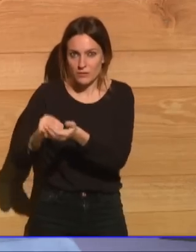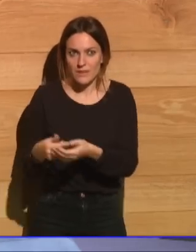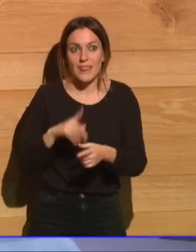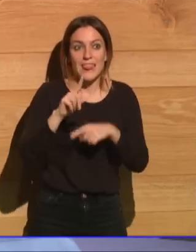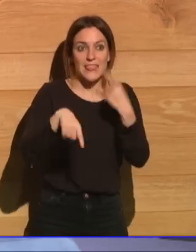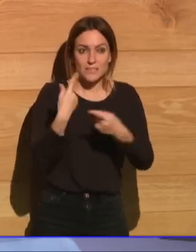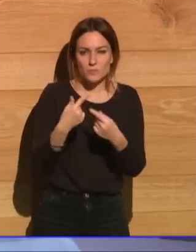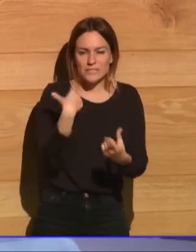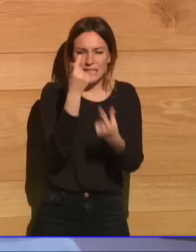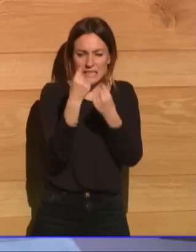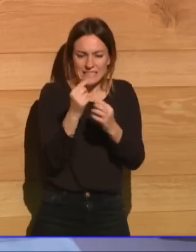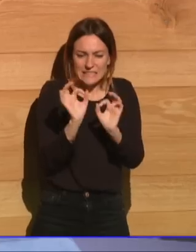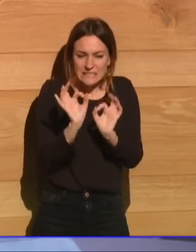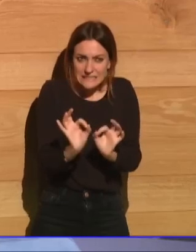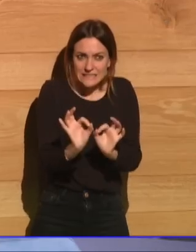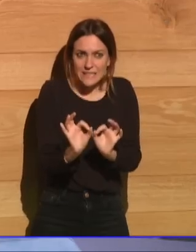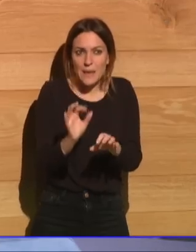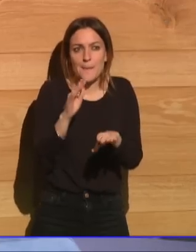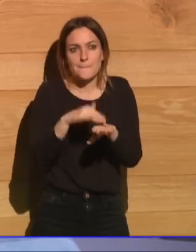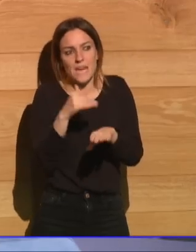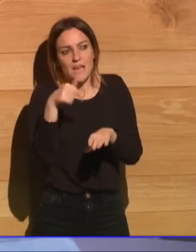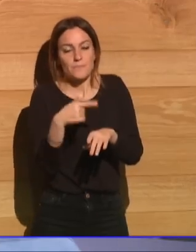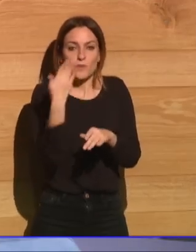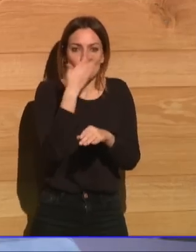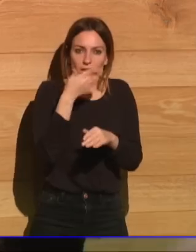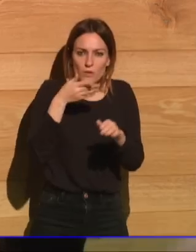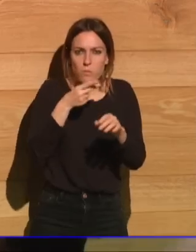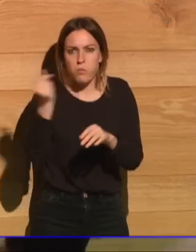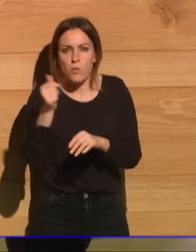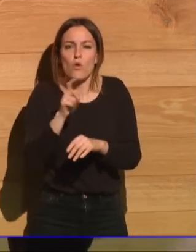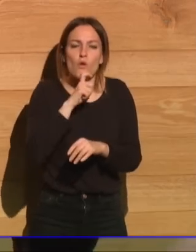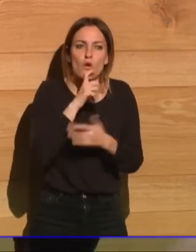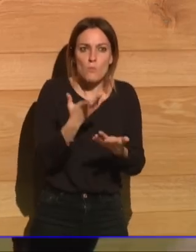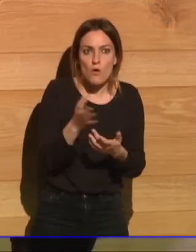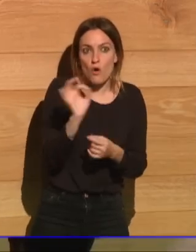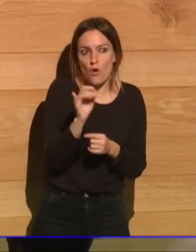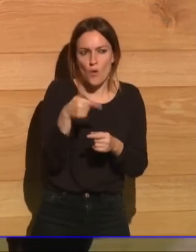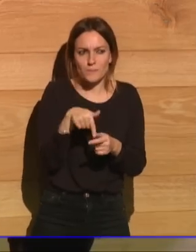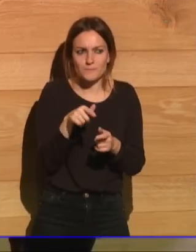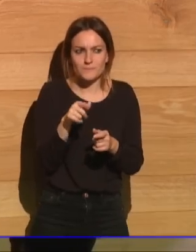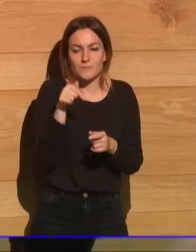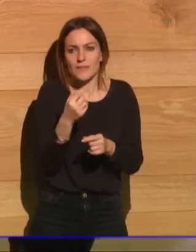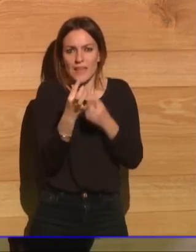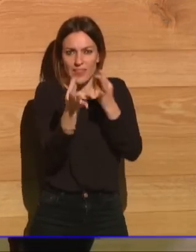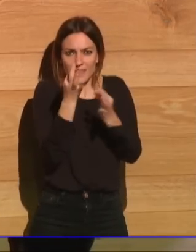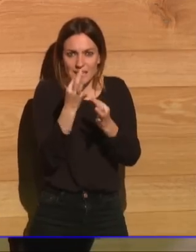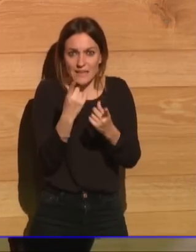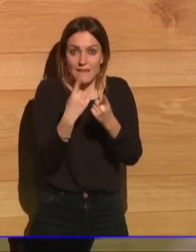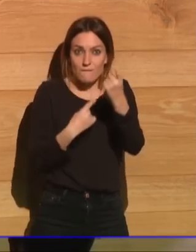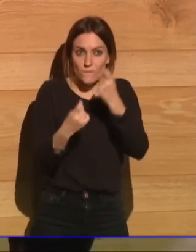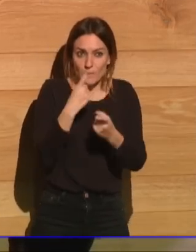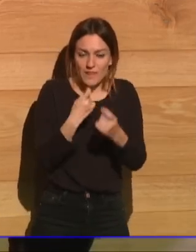los detalles concretos de cómo salen de la escuela o un bit concreto, es decir, un detalle de